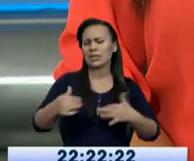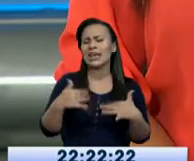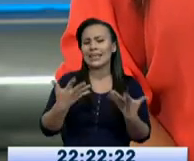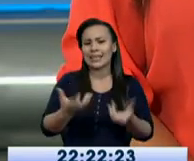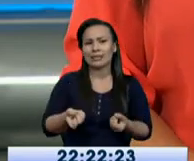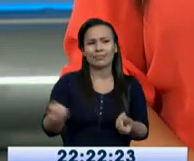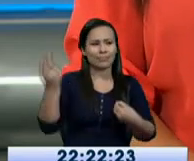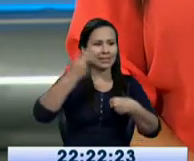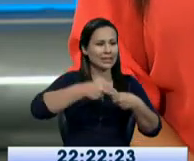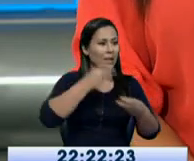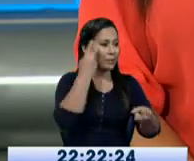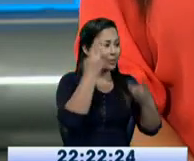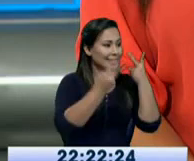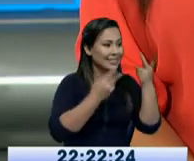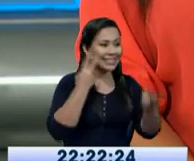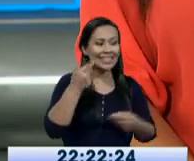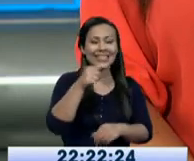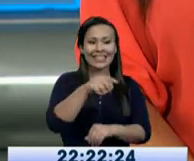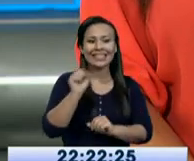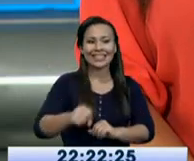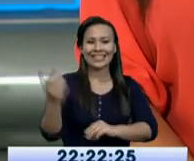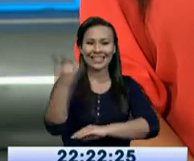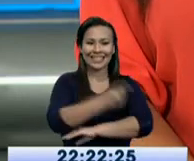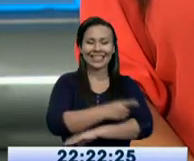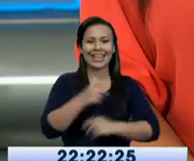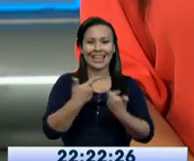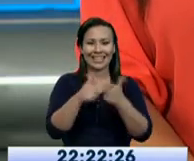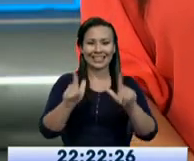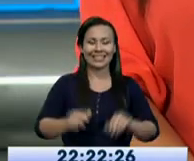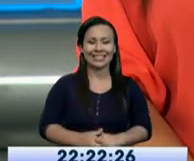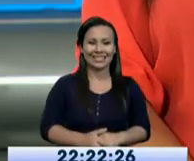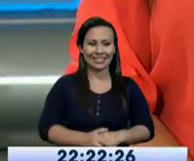turistas visiten el balneario durante los días de asueto.